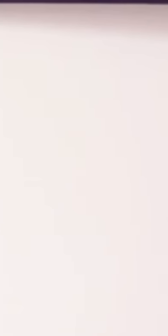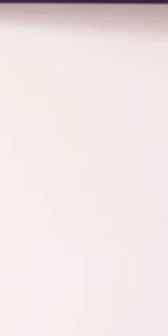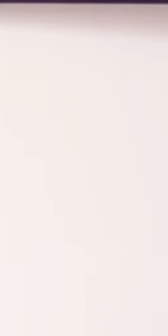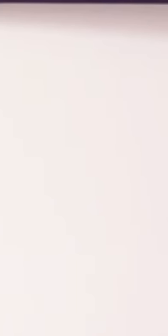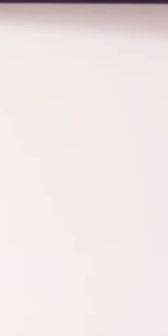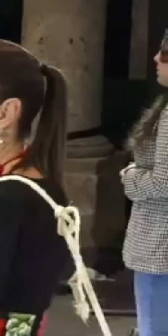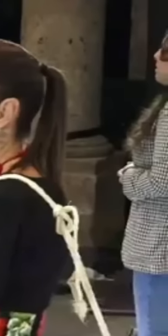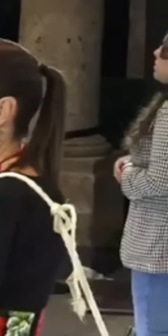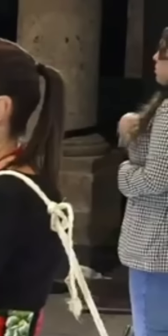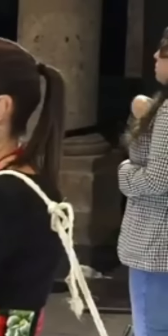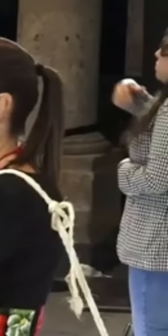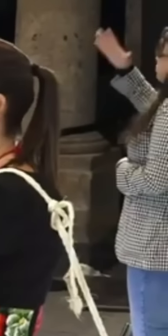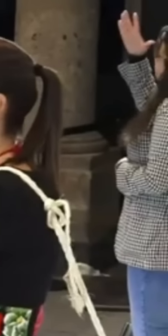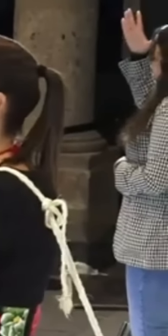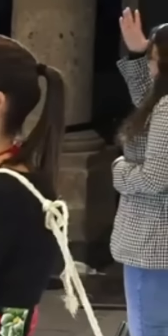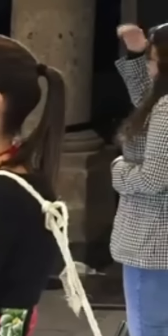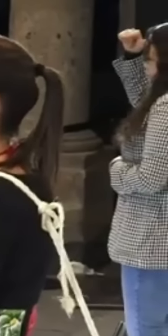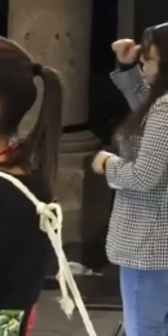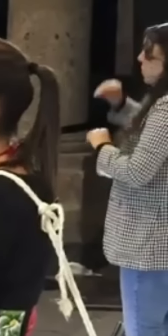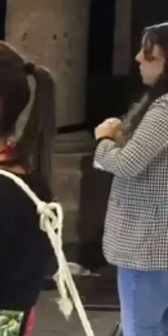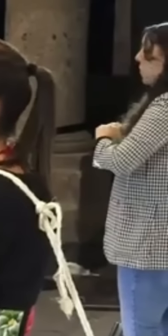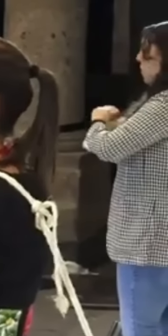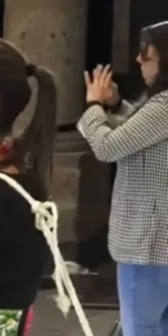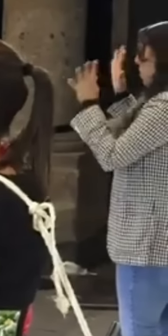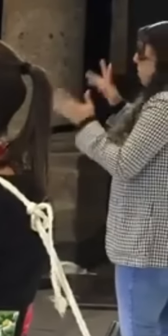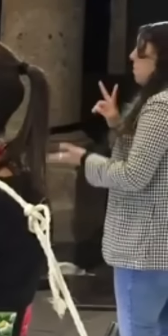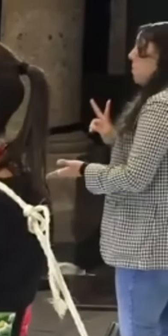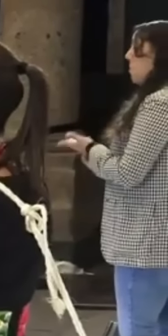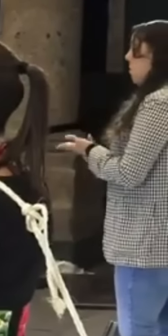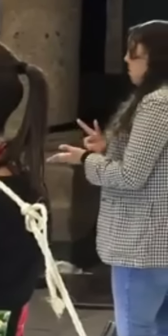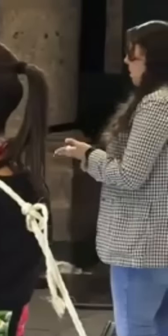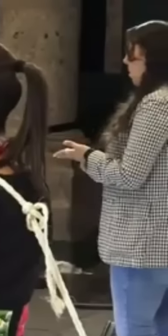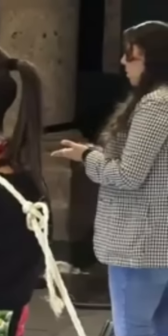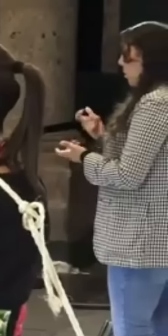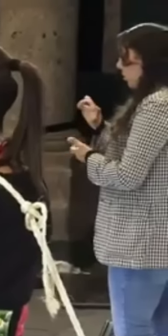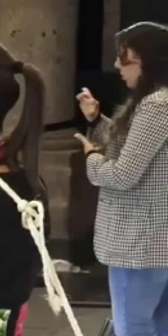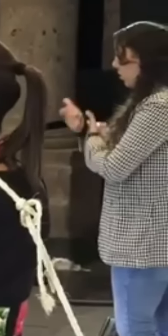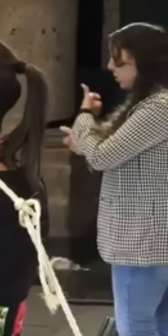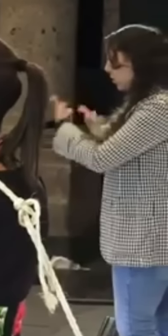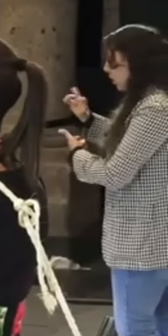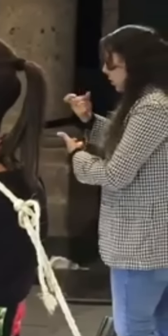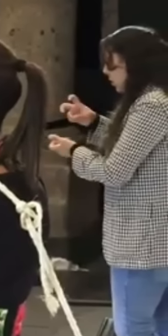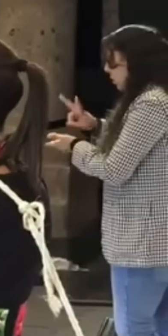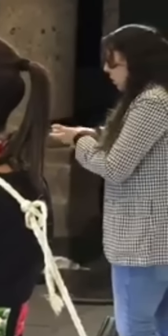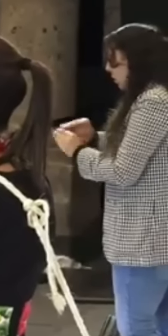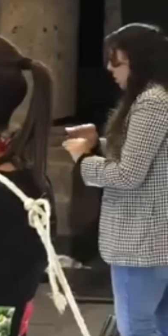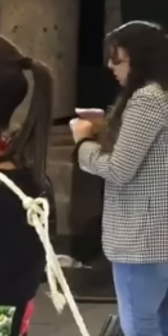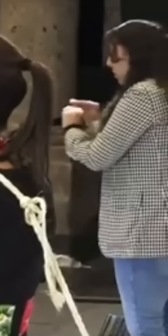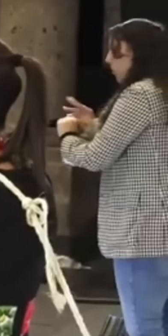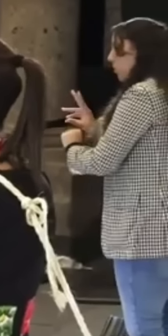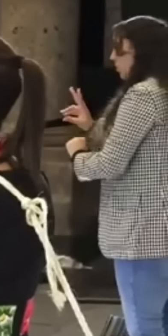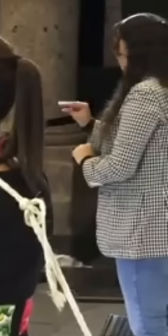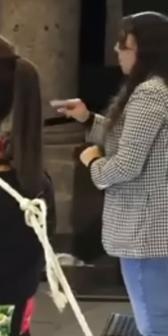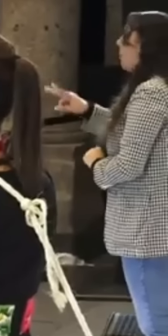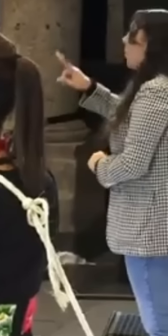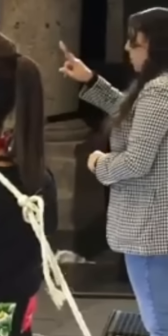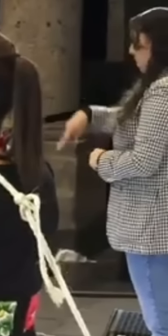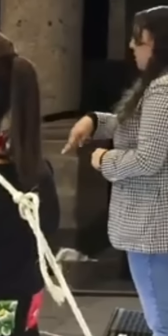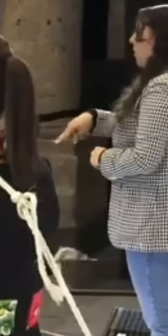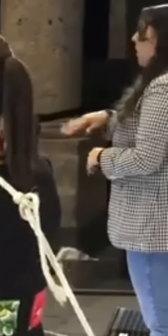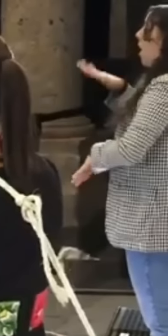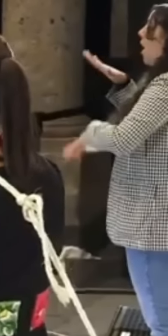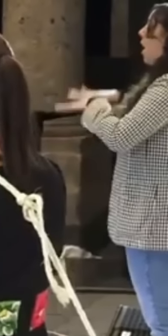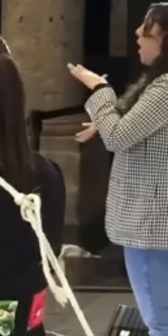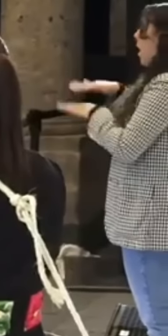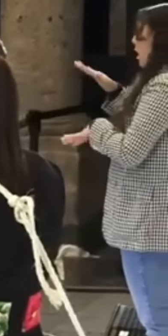siempre, que el valor nunca lo vamos a poner en el dinero. Pero lo cierto es que a veces, cuando llegamos a